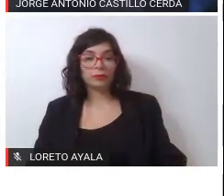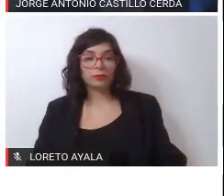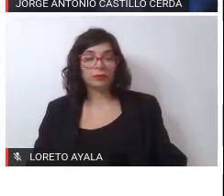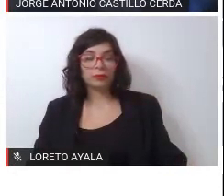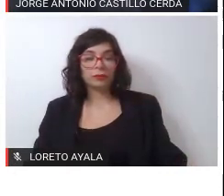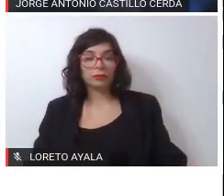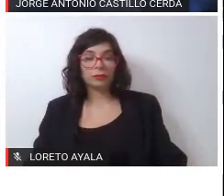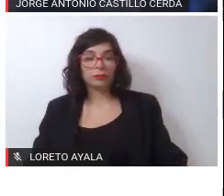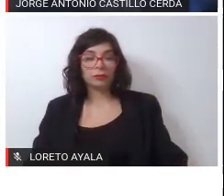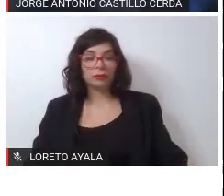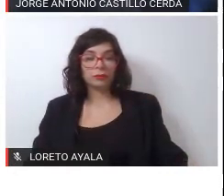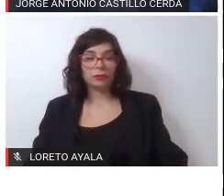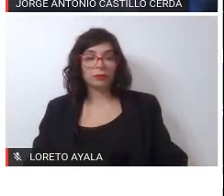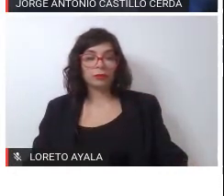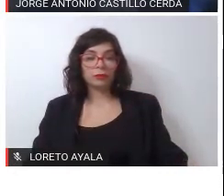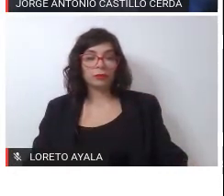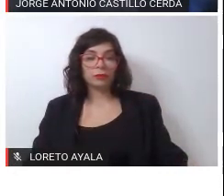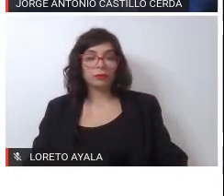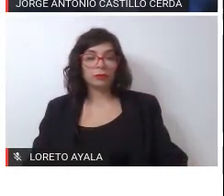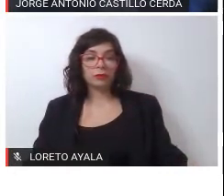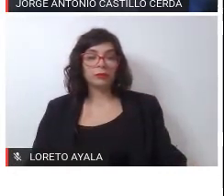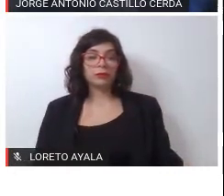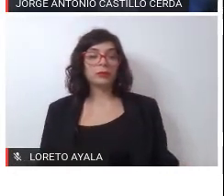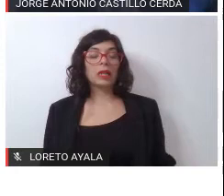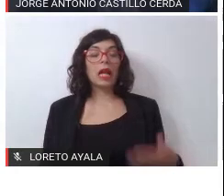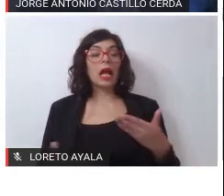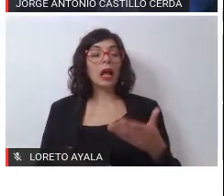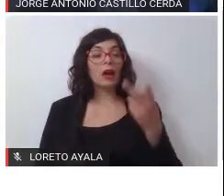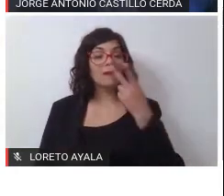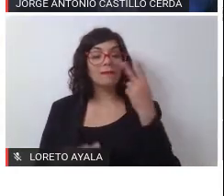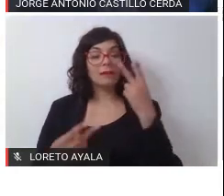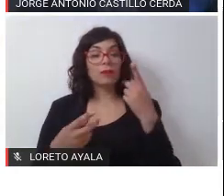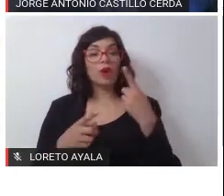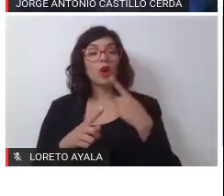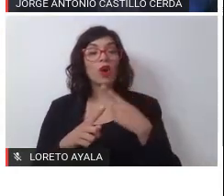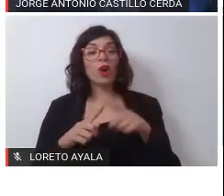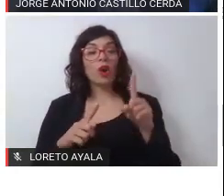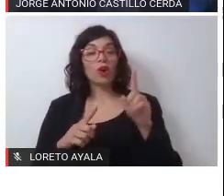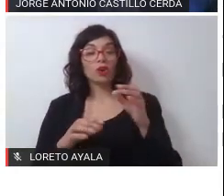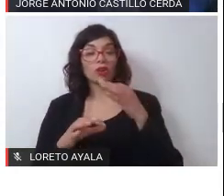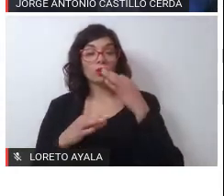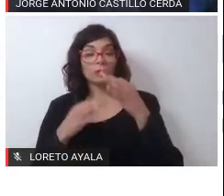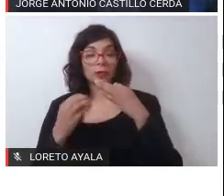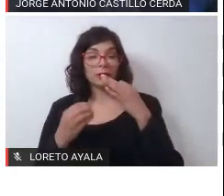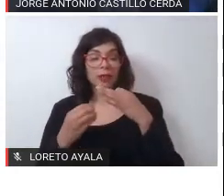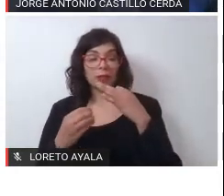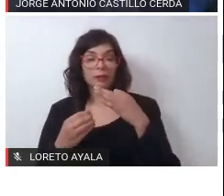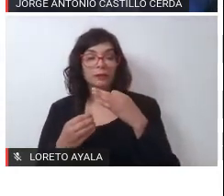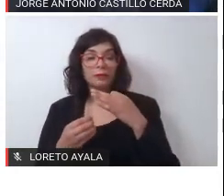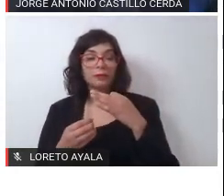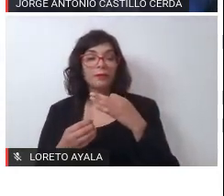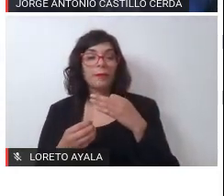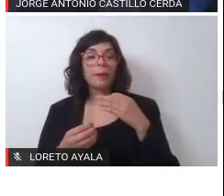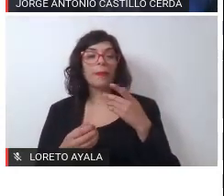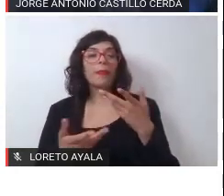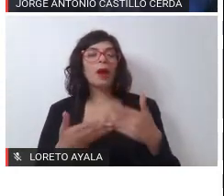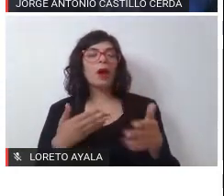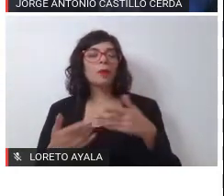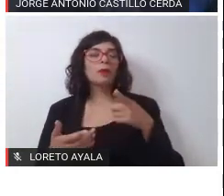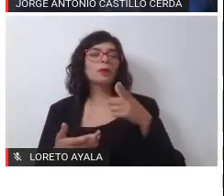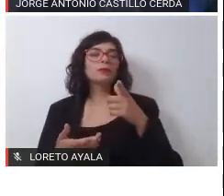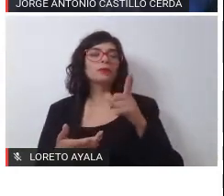un dato que es bien interesante. Establecimiento de educacionales rurales de Chile.